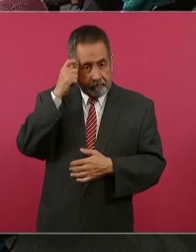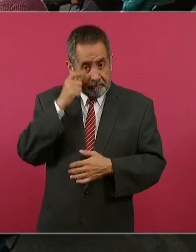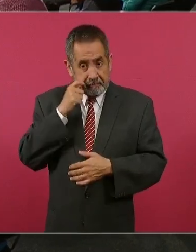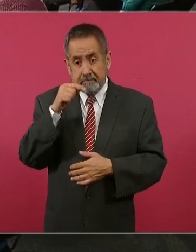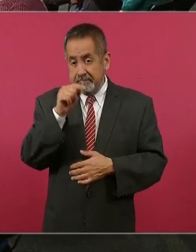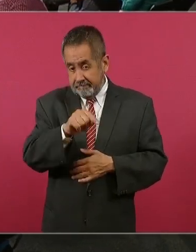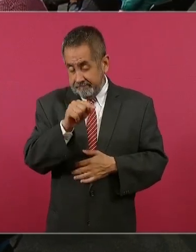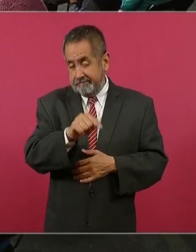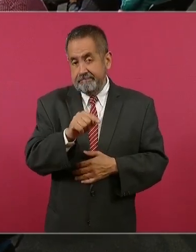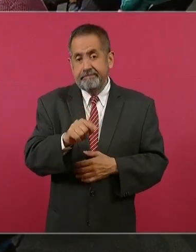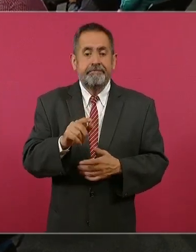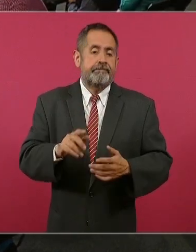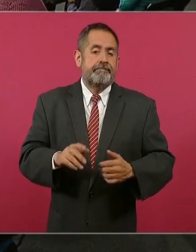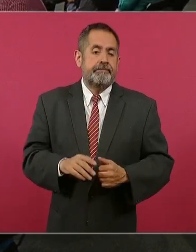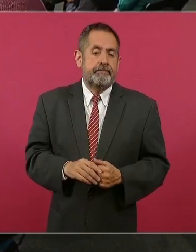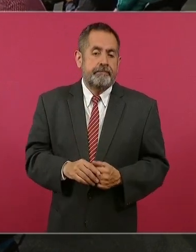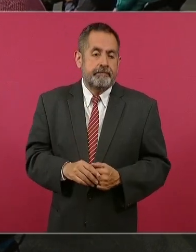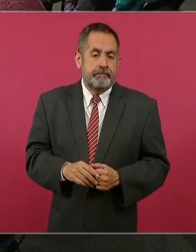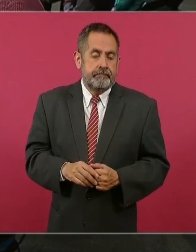de